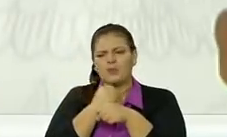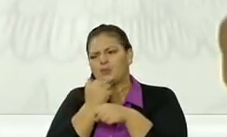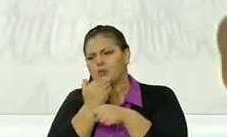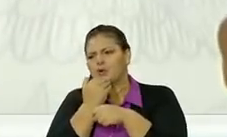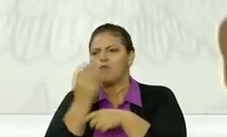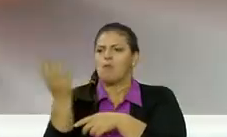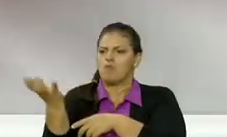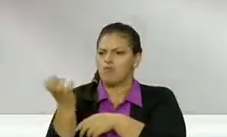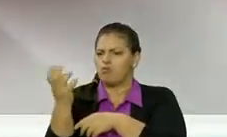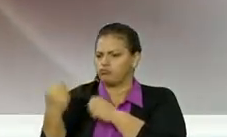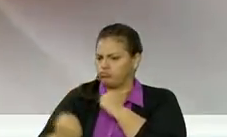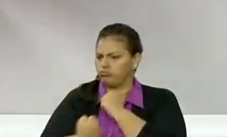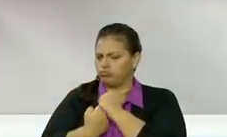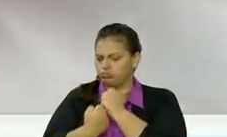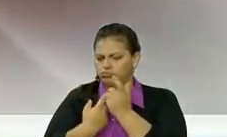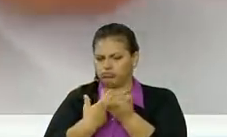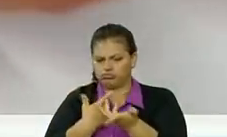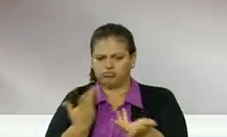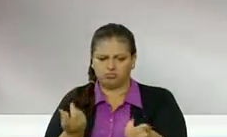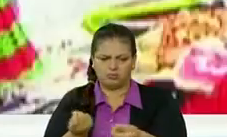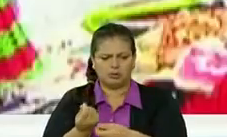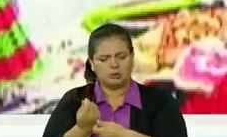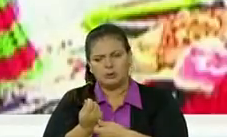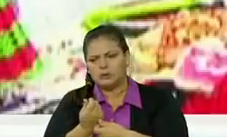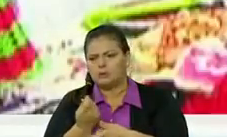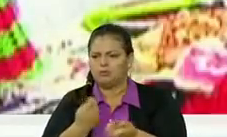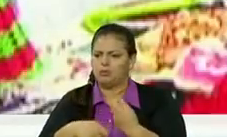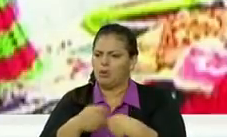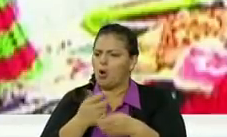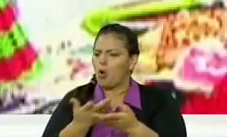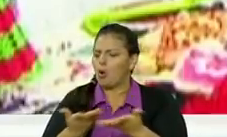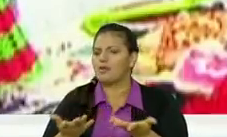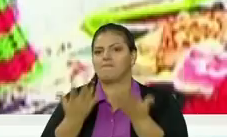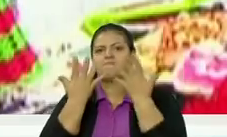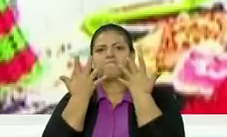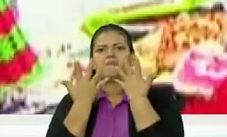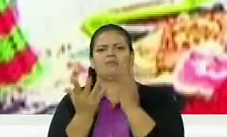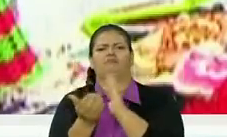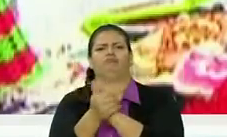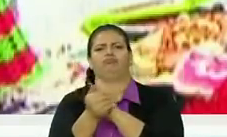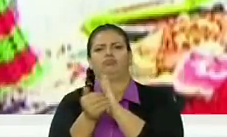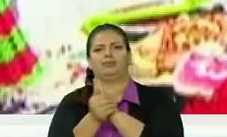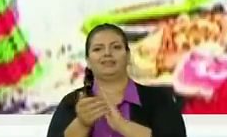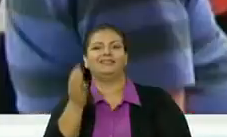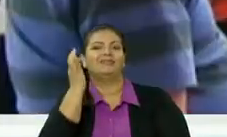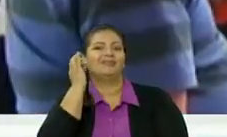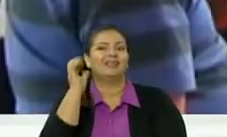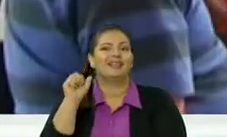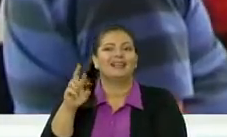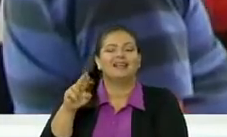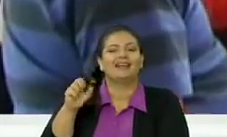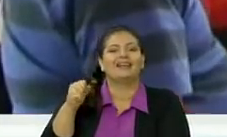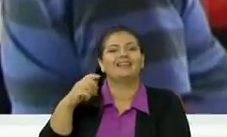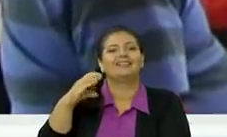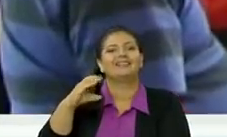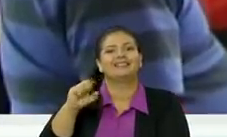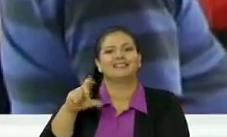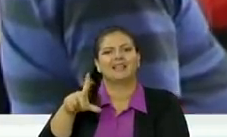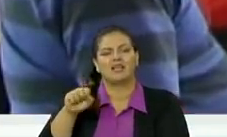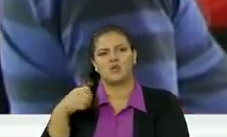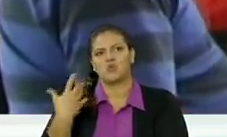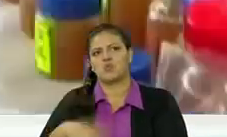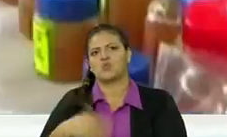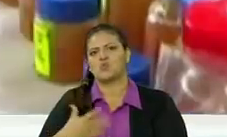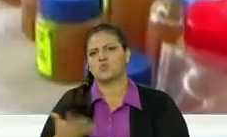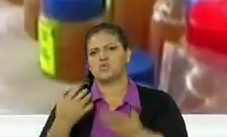a Araceli Carpio, que estaba inspirada tejiendo y mostrando lo que sabe hacer con sus manos, y más adelante a don Sergio España, que ha hecho